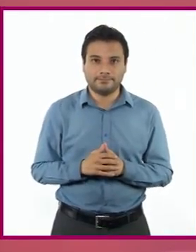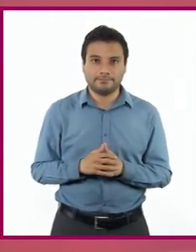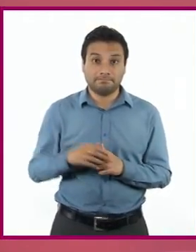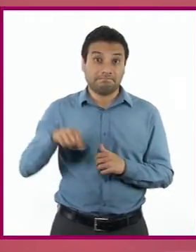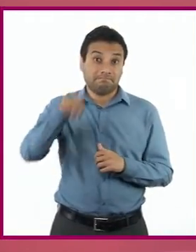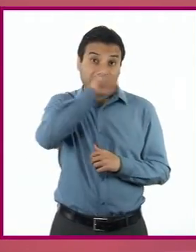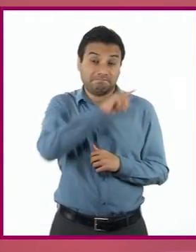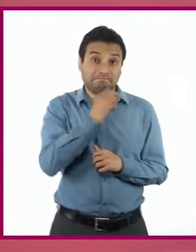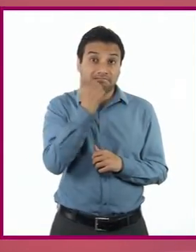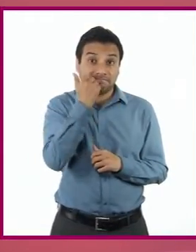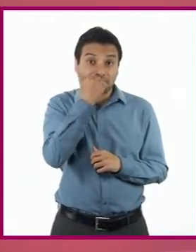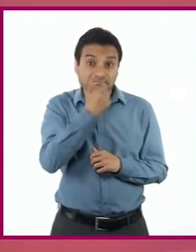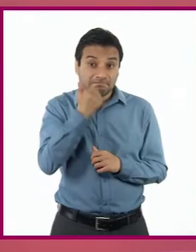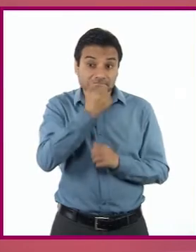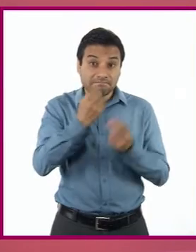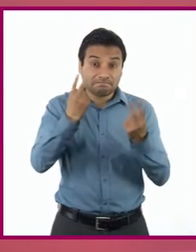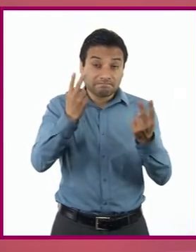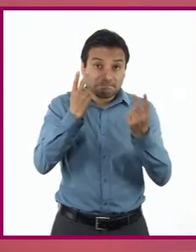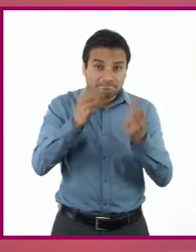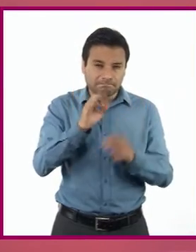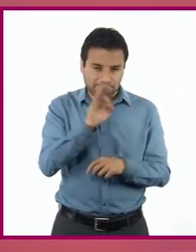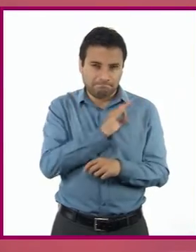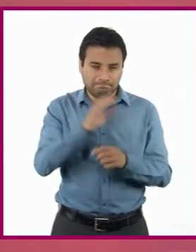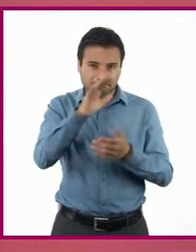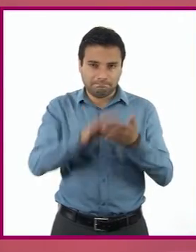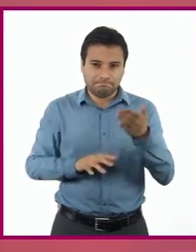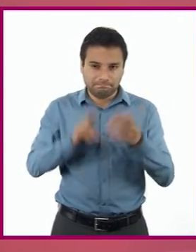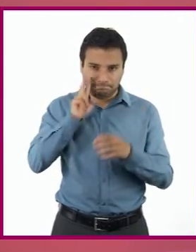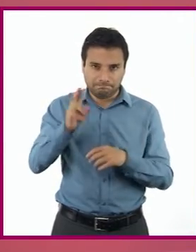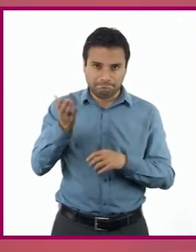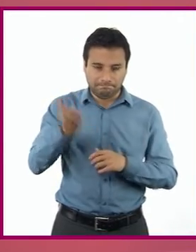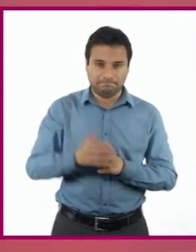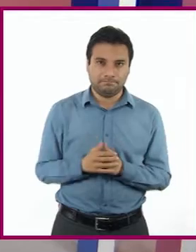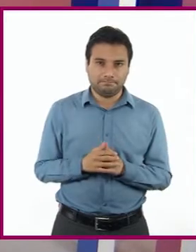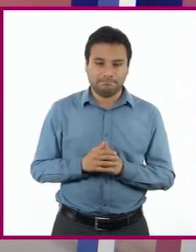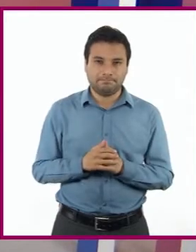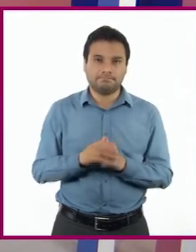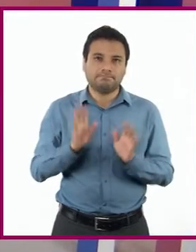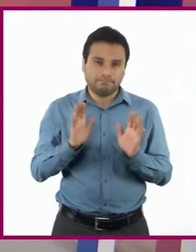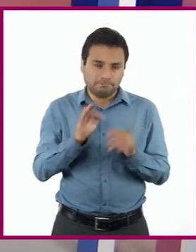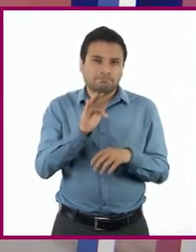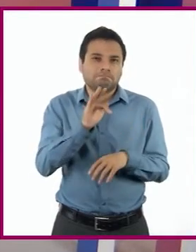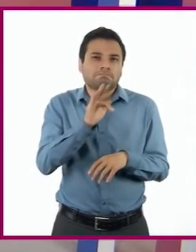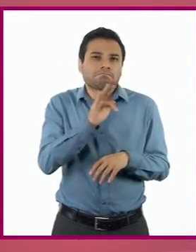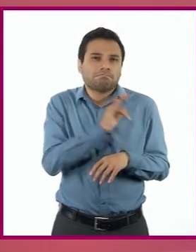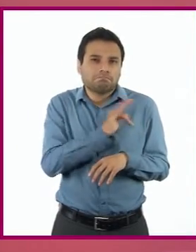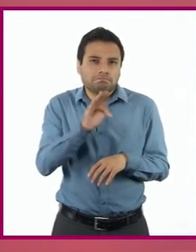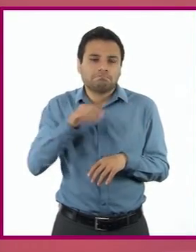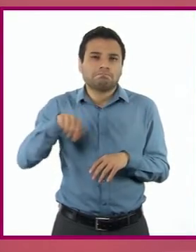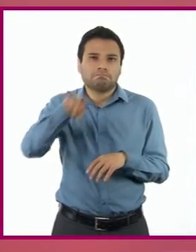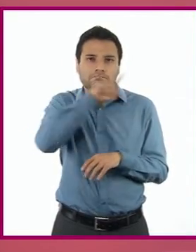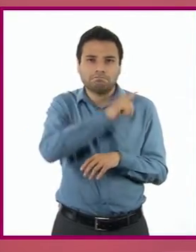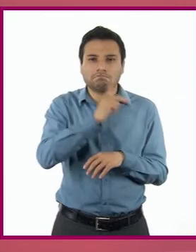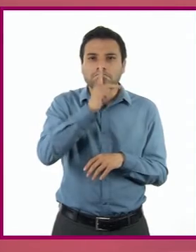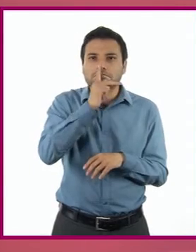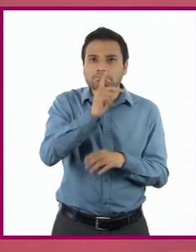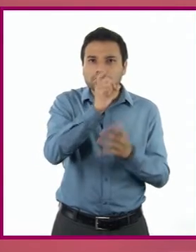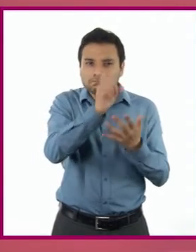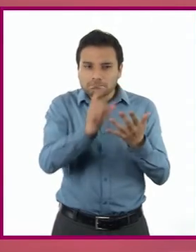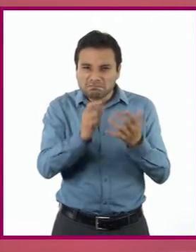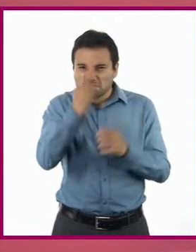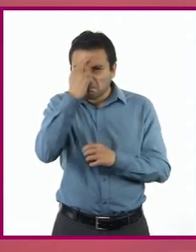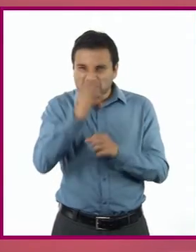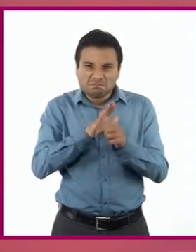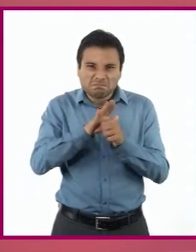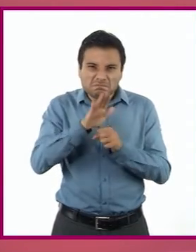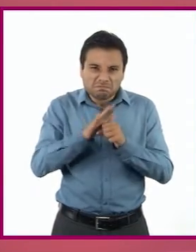alumnas y alumnos que nos ven vayan siguiendo la lectura y si pueden, traten de identificar algunos de los marcadores que recuerden.